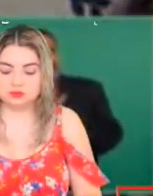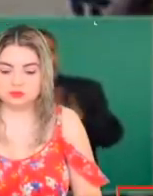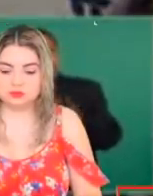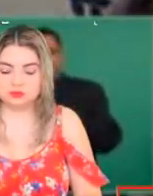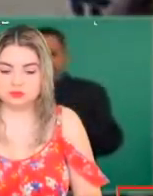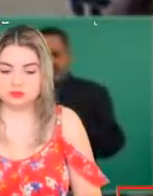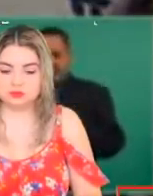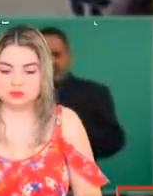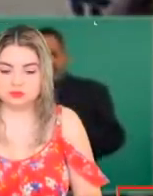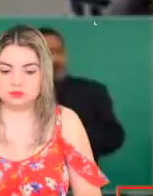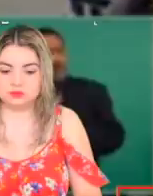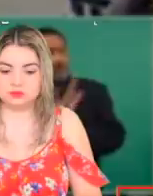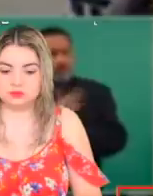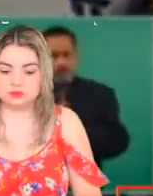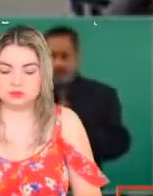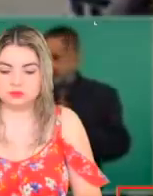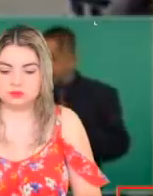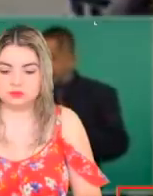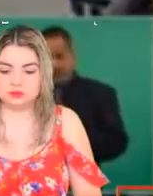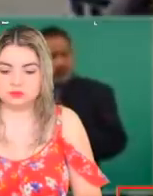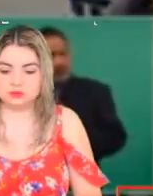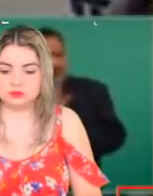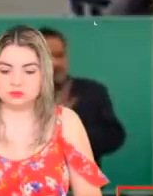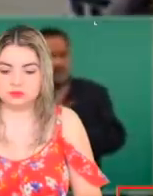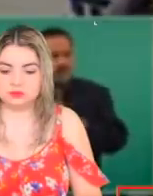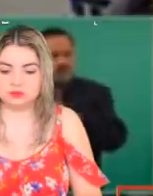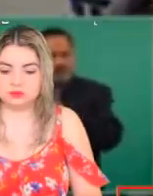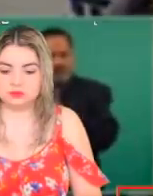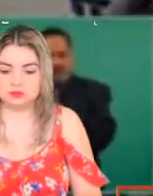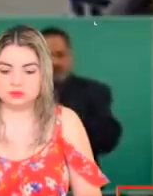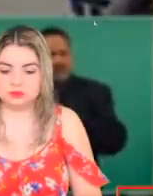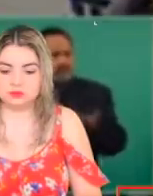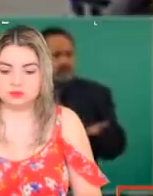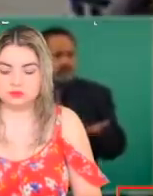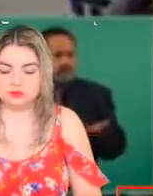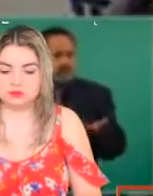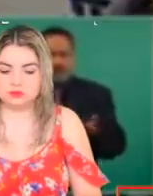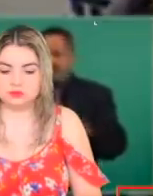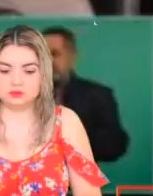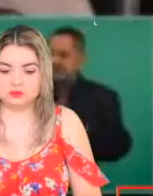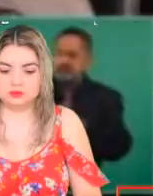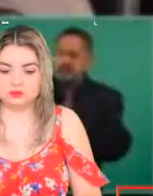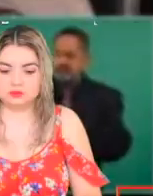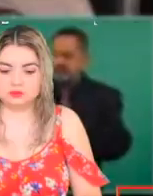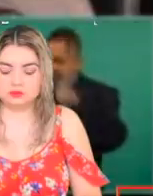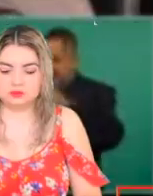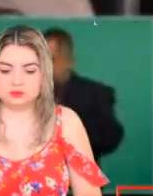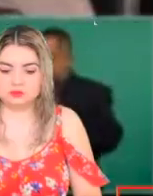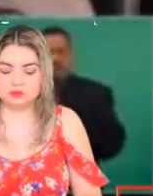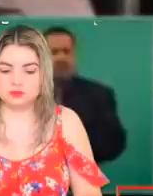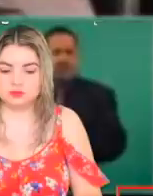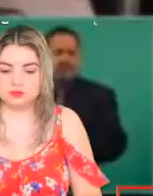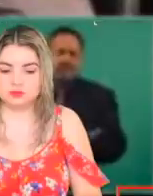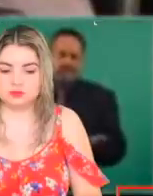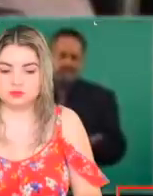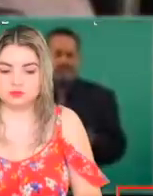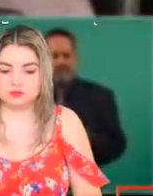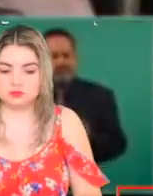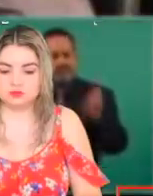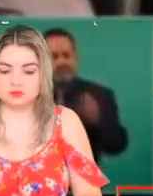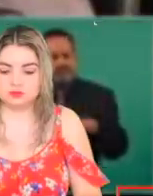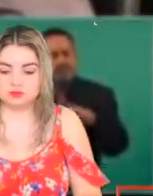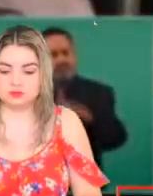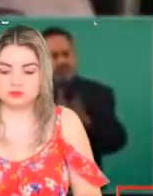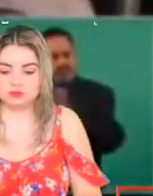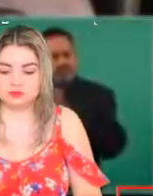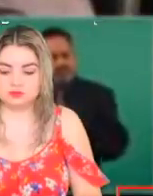Social una constancia de que estaba en la escuela por motivo de la pandemia, y eso no le permitieron y ella falleció. Entonces, este tema son lo que le quiero yo